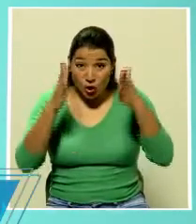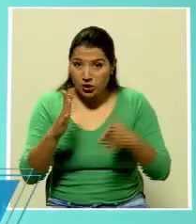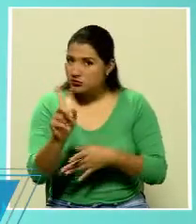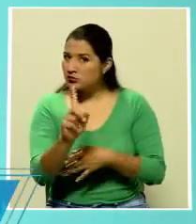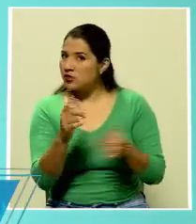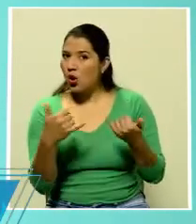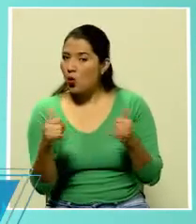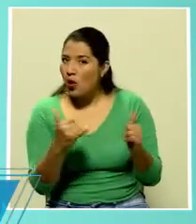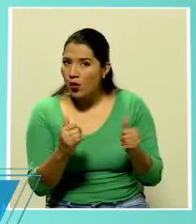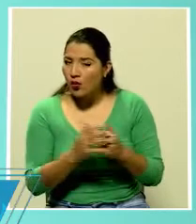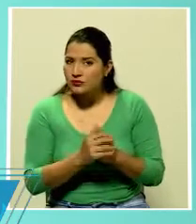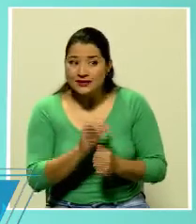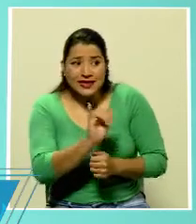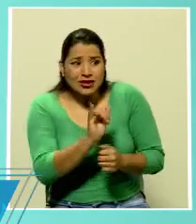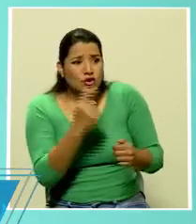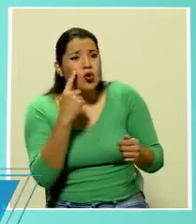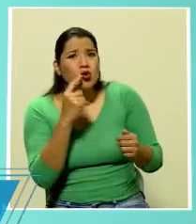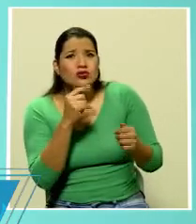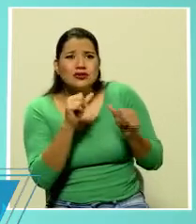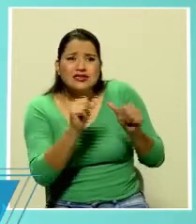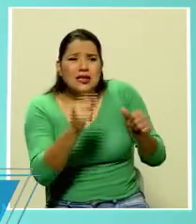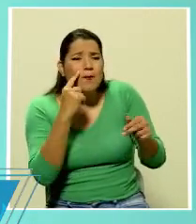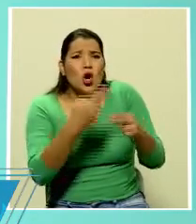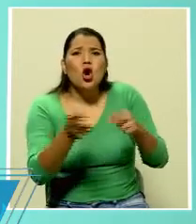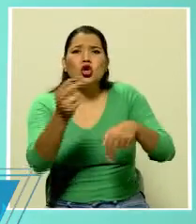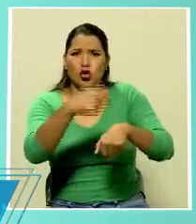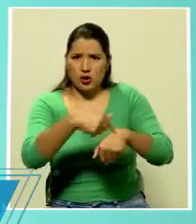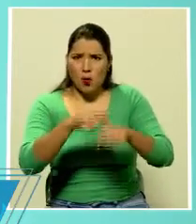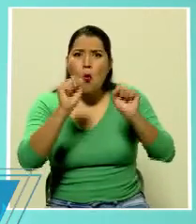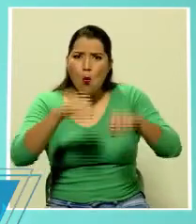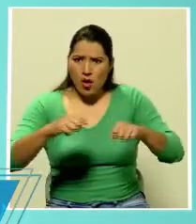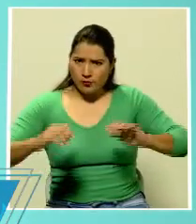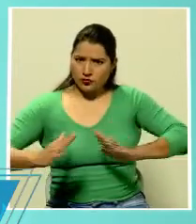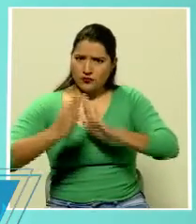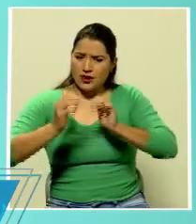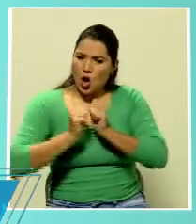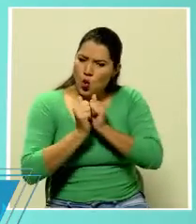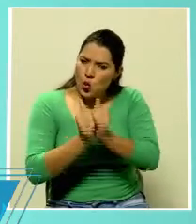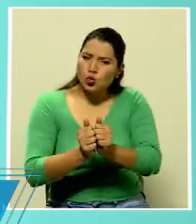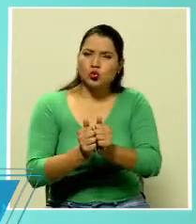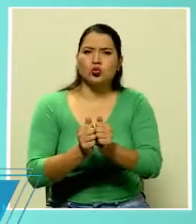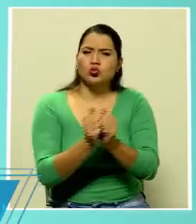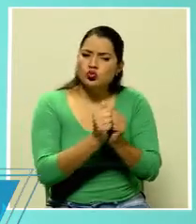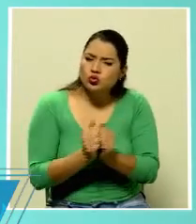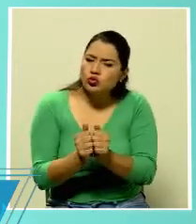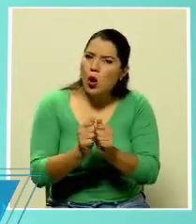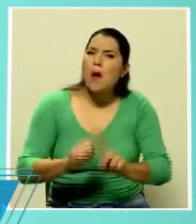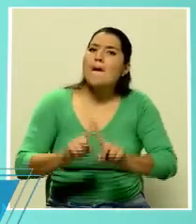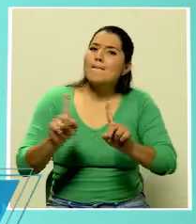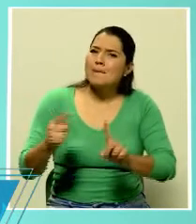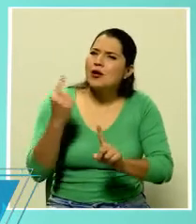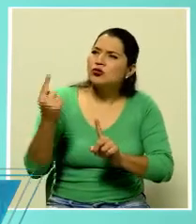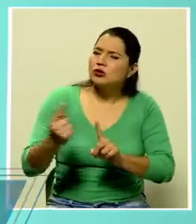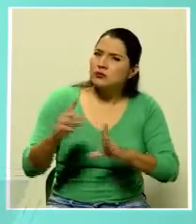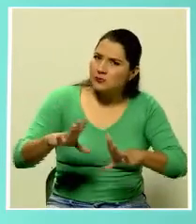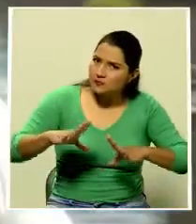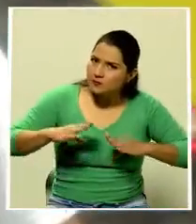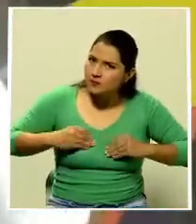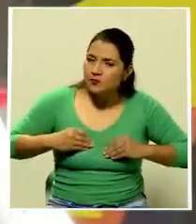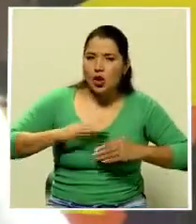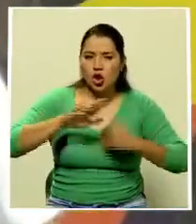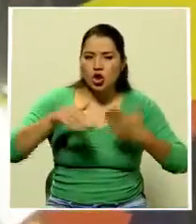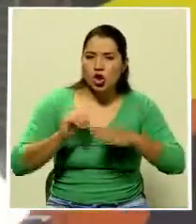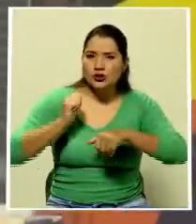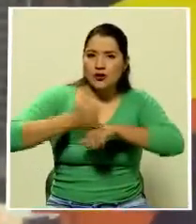algo temporal. Lo superamos juntos, unidos, pero sobre todo obedeciendo las disposiciones del Ministerio de